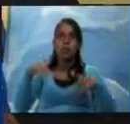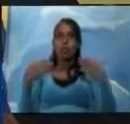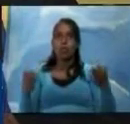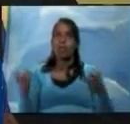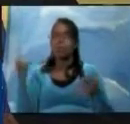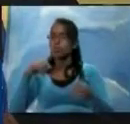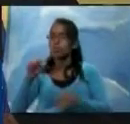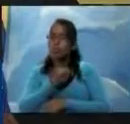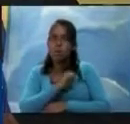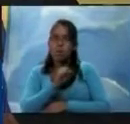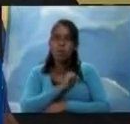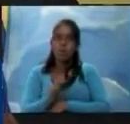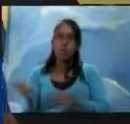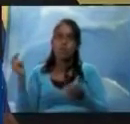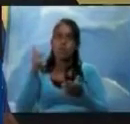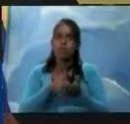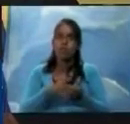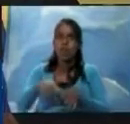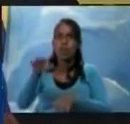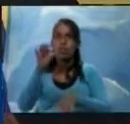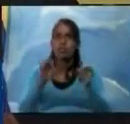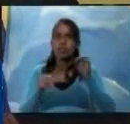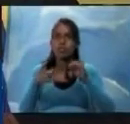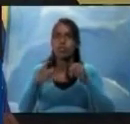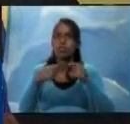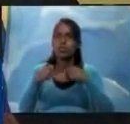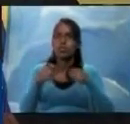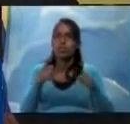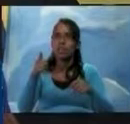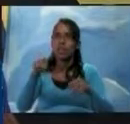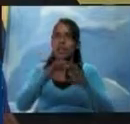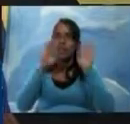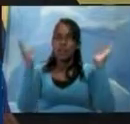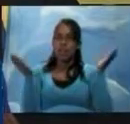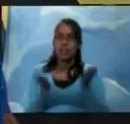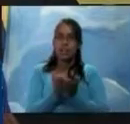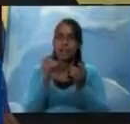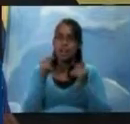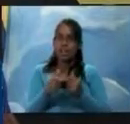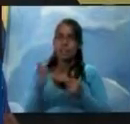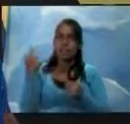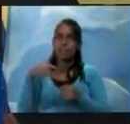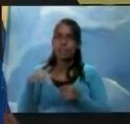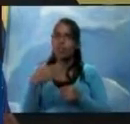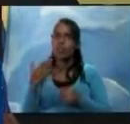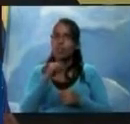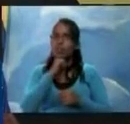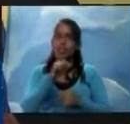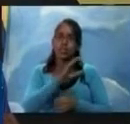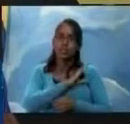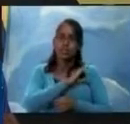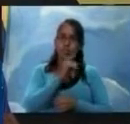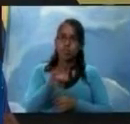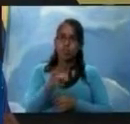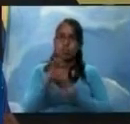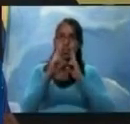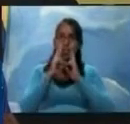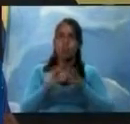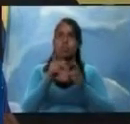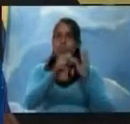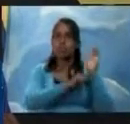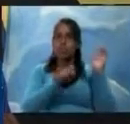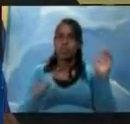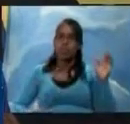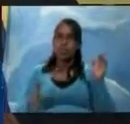tuve miedo y fui y escondí tu talento en la tierra. Aquí tienes lo que es tuyo. Respondiendo su señor le